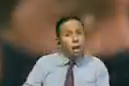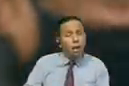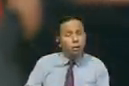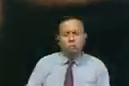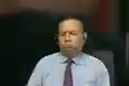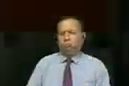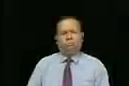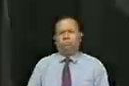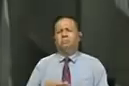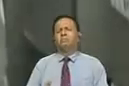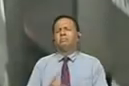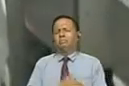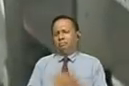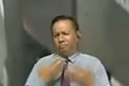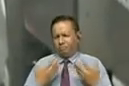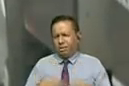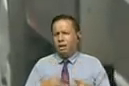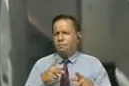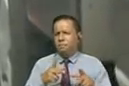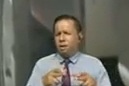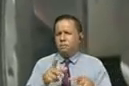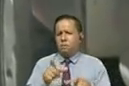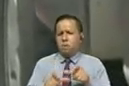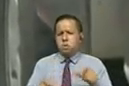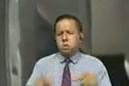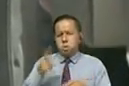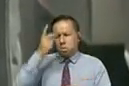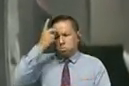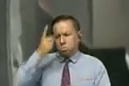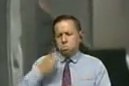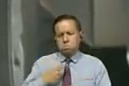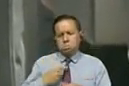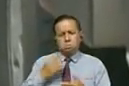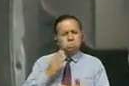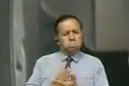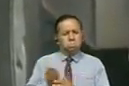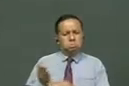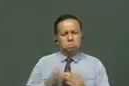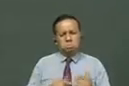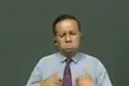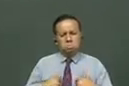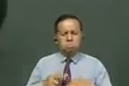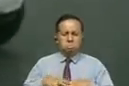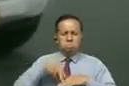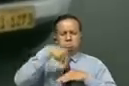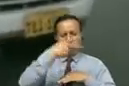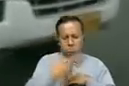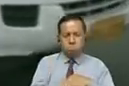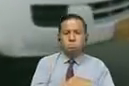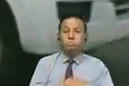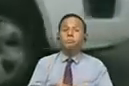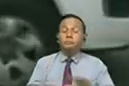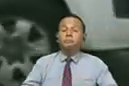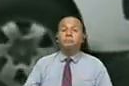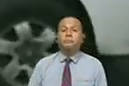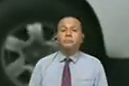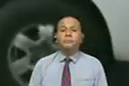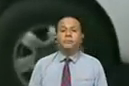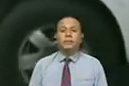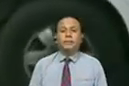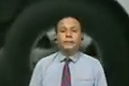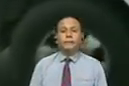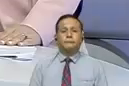este sector, donde la gente decide ponerle fin a su existencia. Informó Marvin